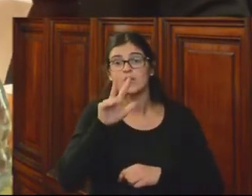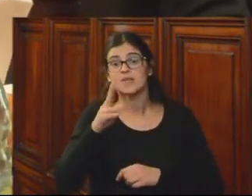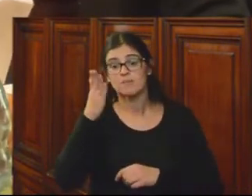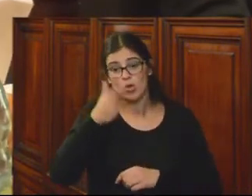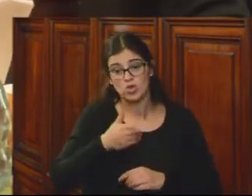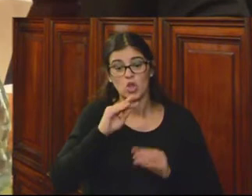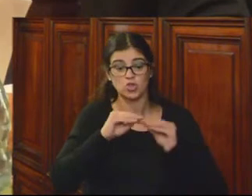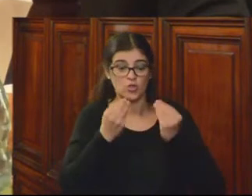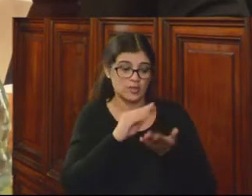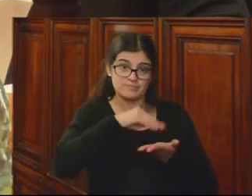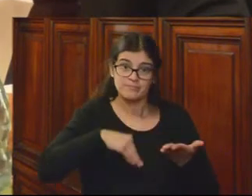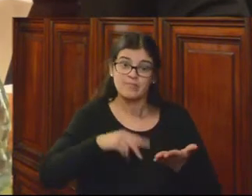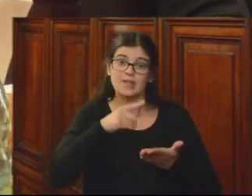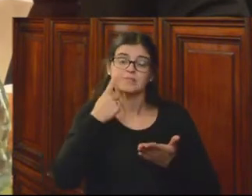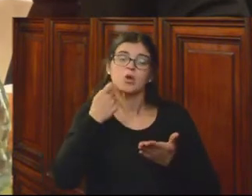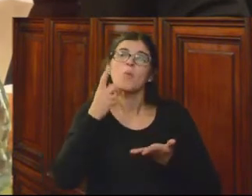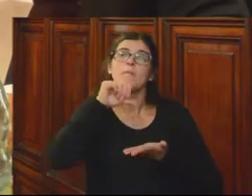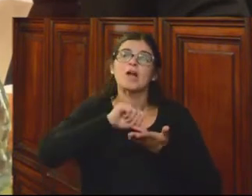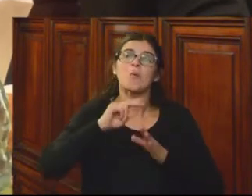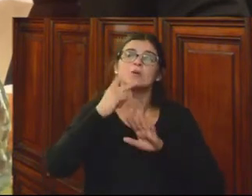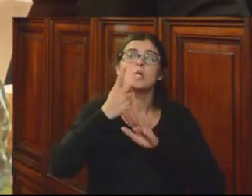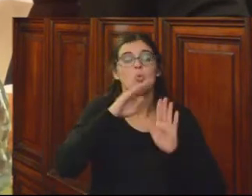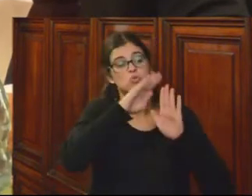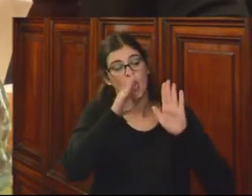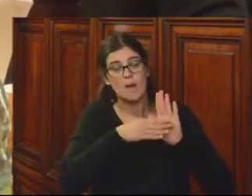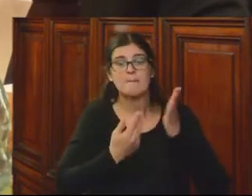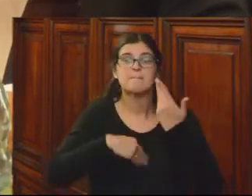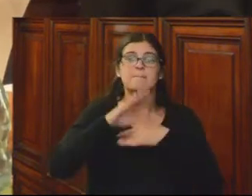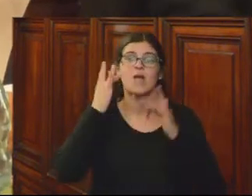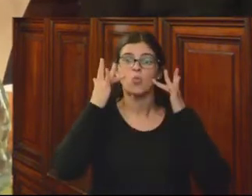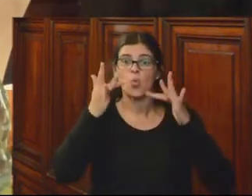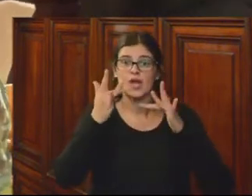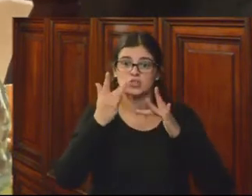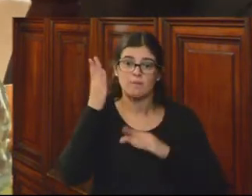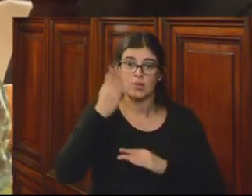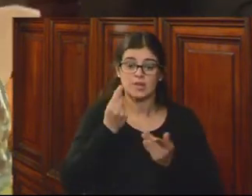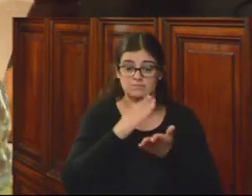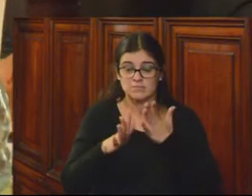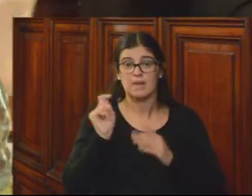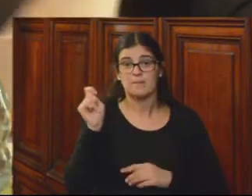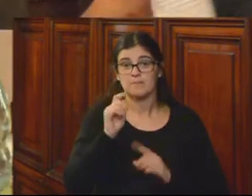de la matrícula y coloca al país como el segundo con mayor porcentaje de educación pública y gratuita.